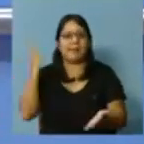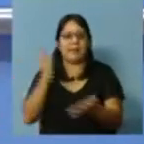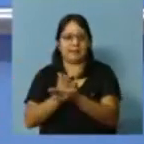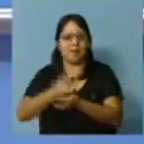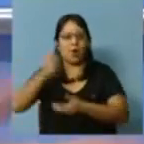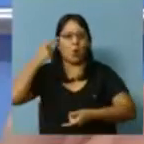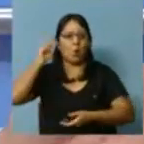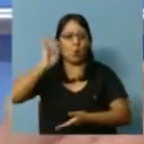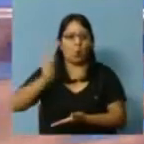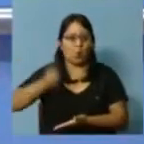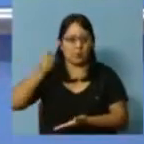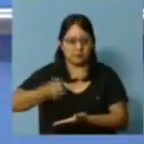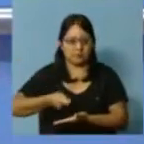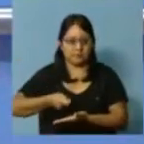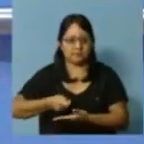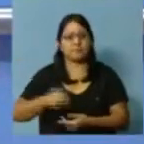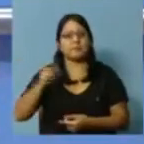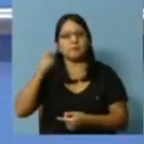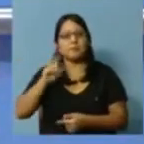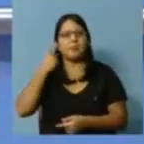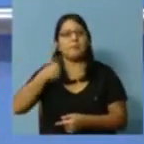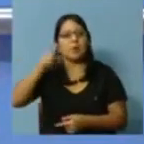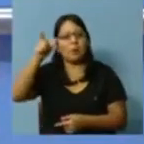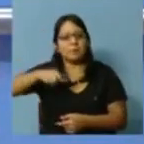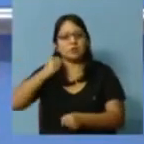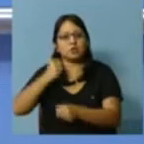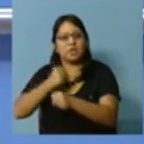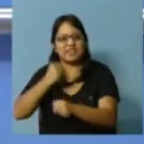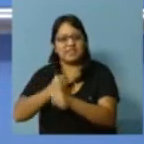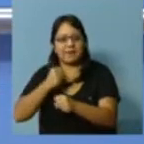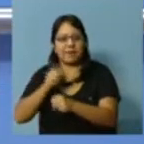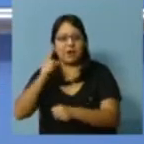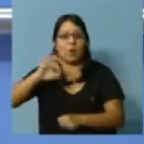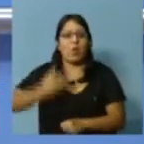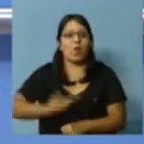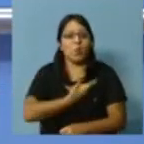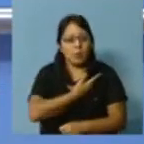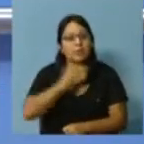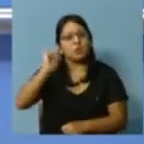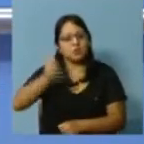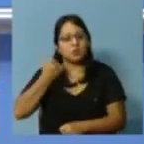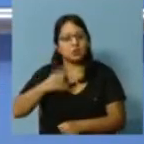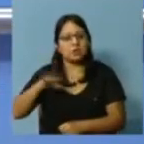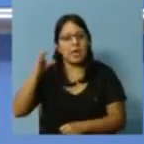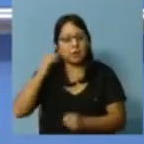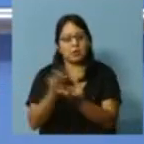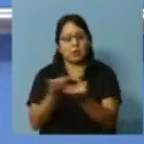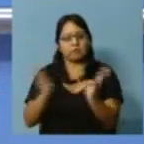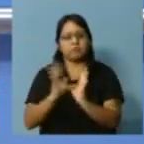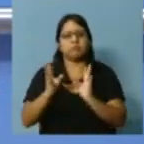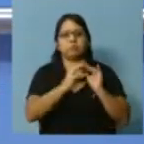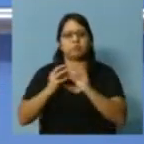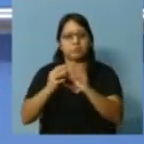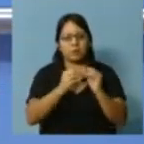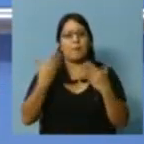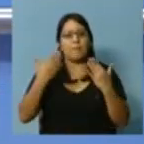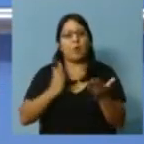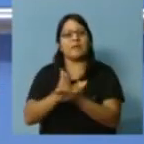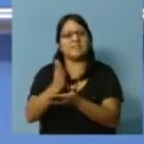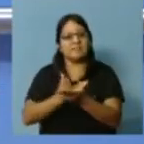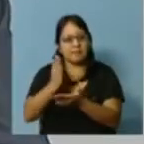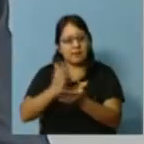dura para todos pero el productor tiene que en alguna forma ser escuchado y resuelto para que podamos seguir adelante y siempre